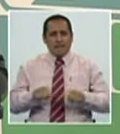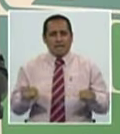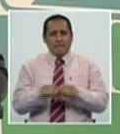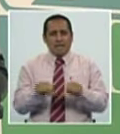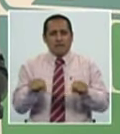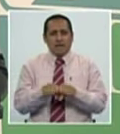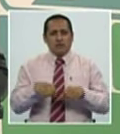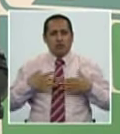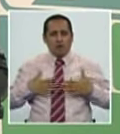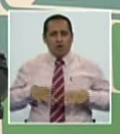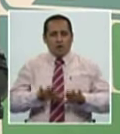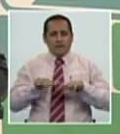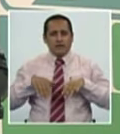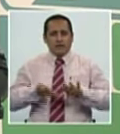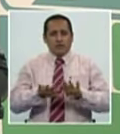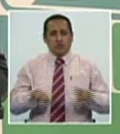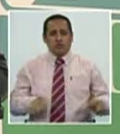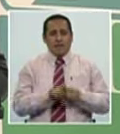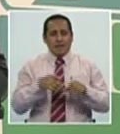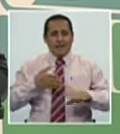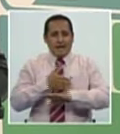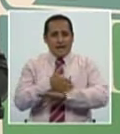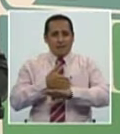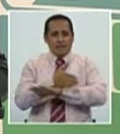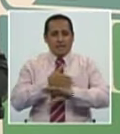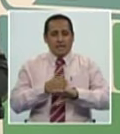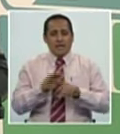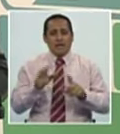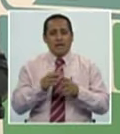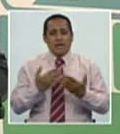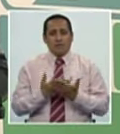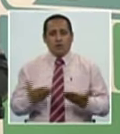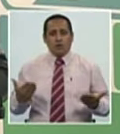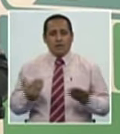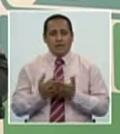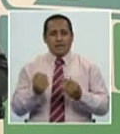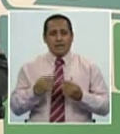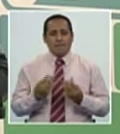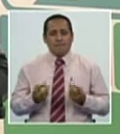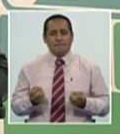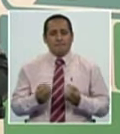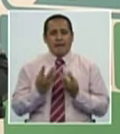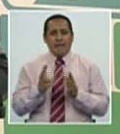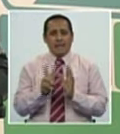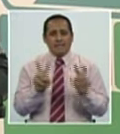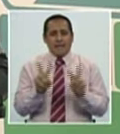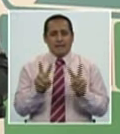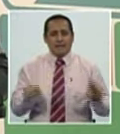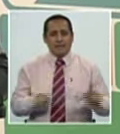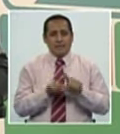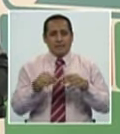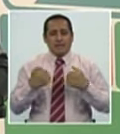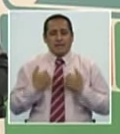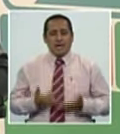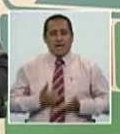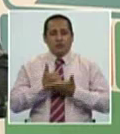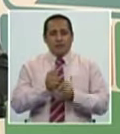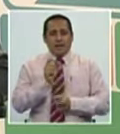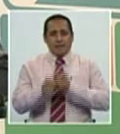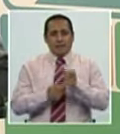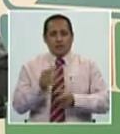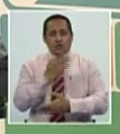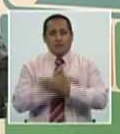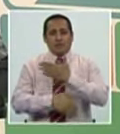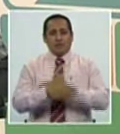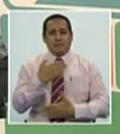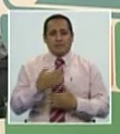panadería, calzado, confección textil, carpintería y cultivos hidropónicos, que tiene como finalidad permitir a